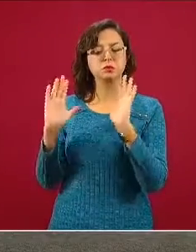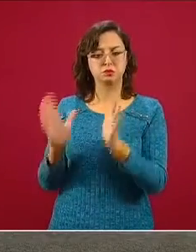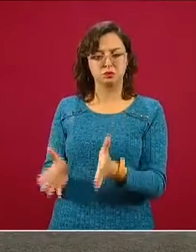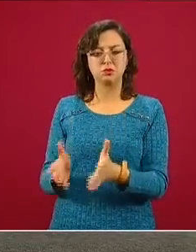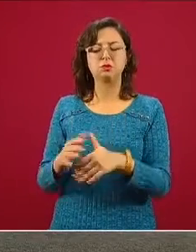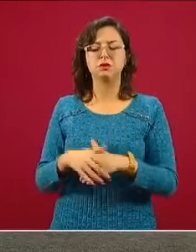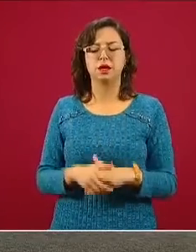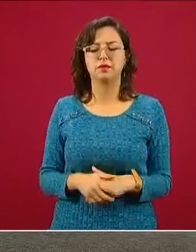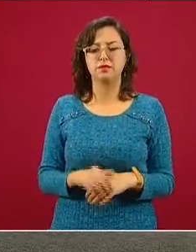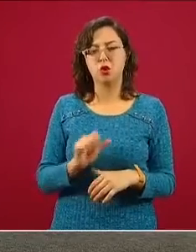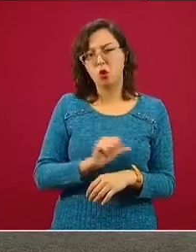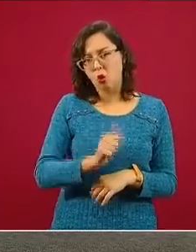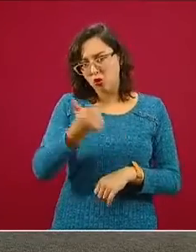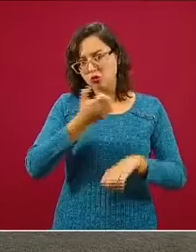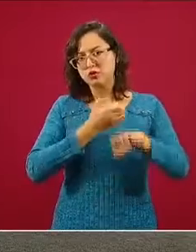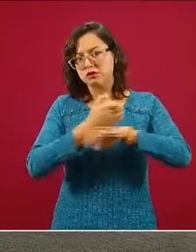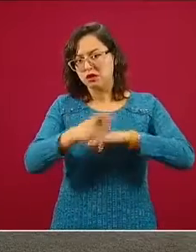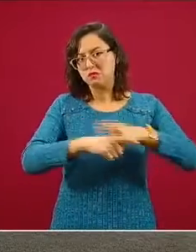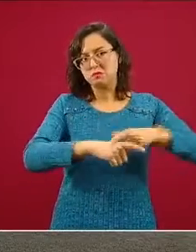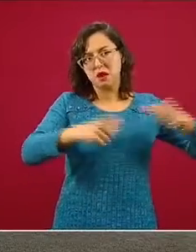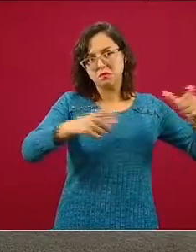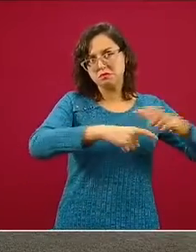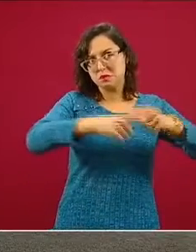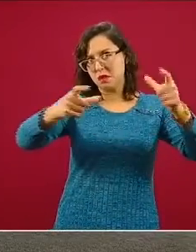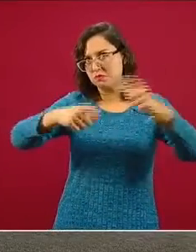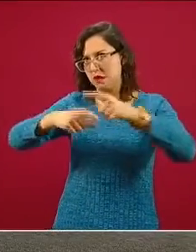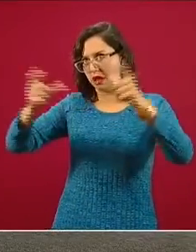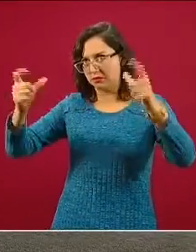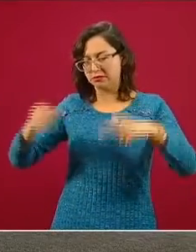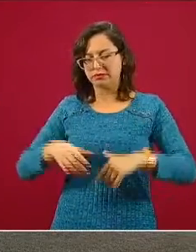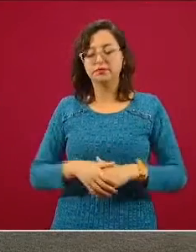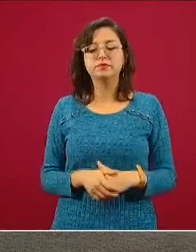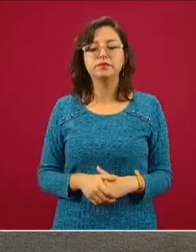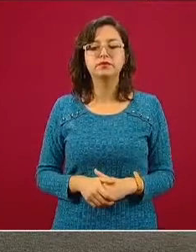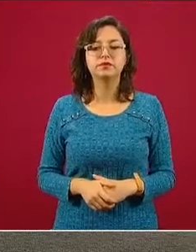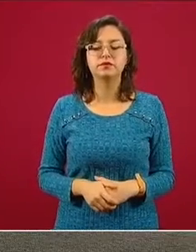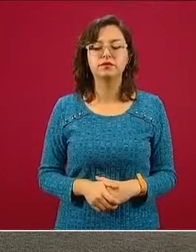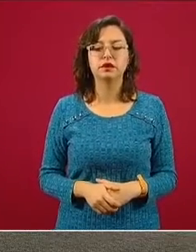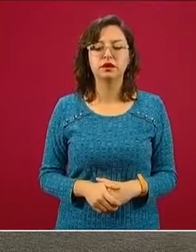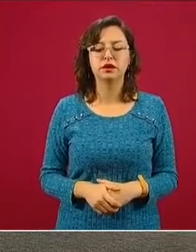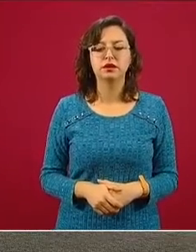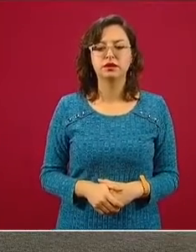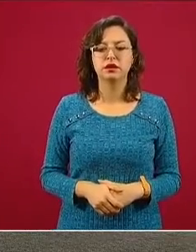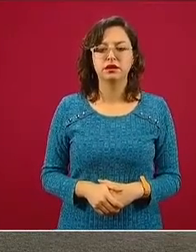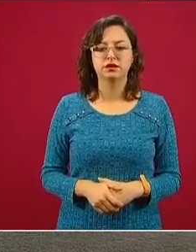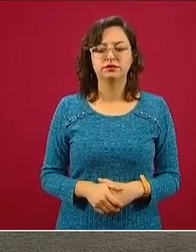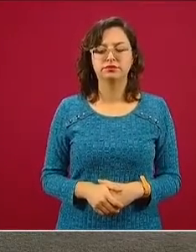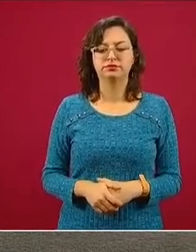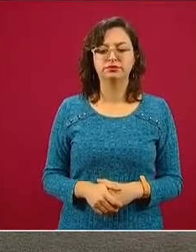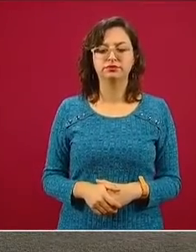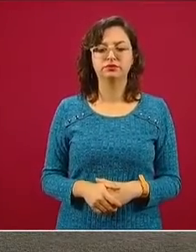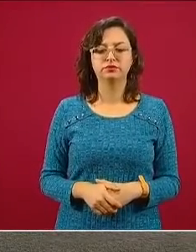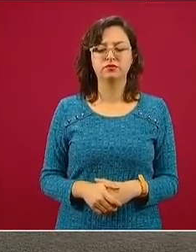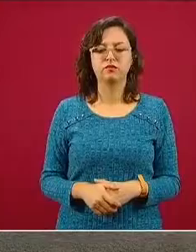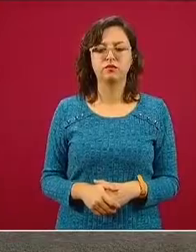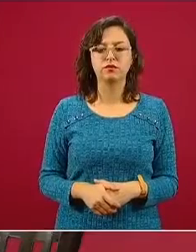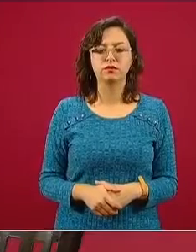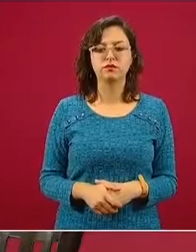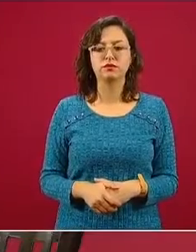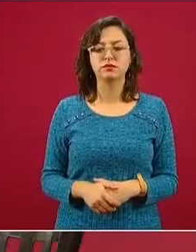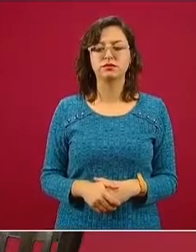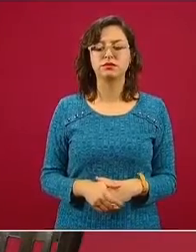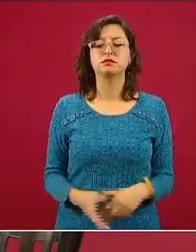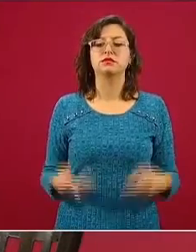los estados que recién he mencionado. La siguiente. La mortalidad la representamos por el número